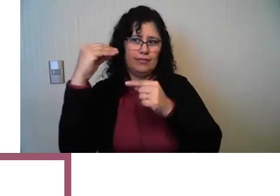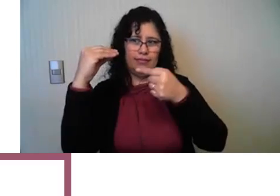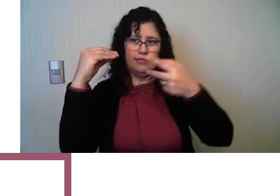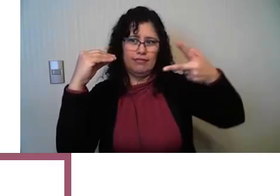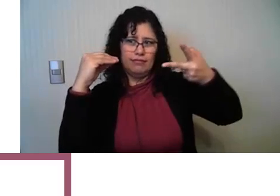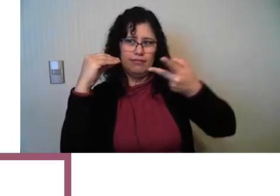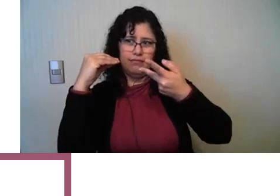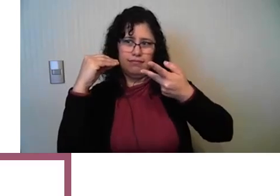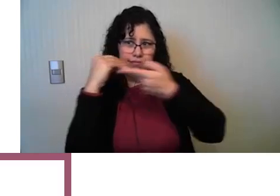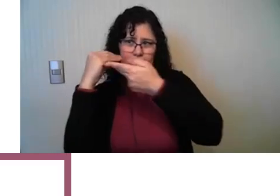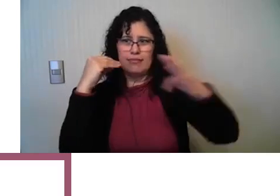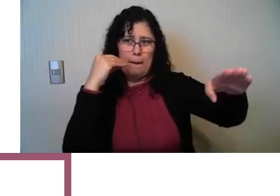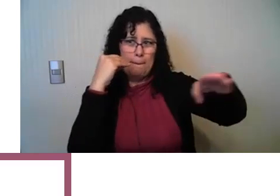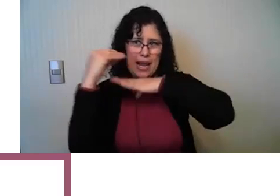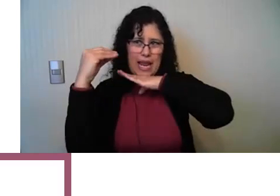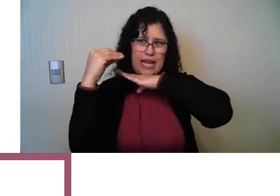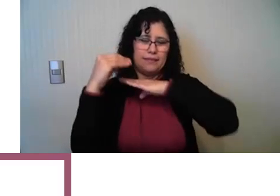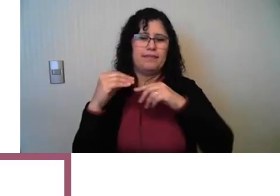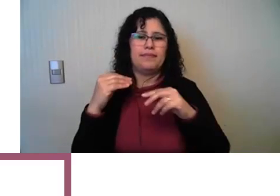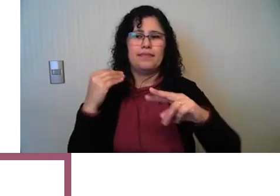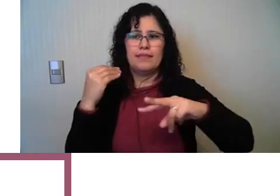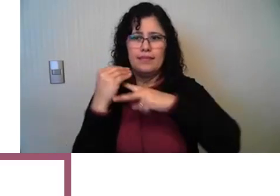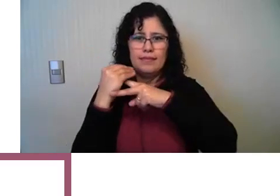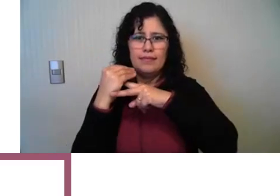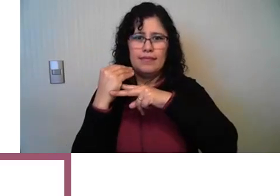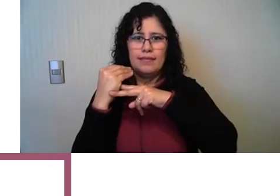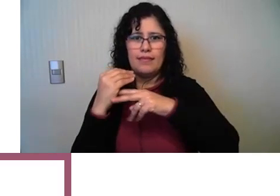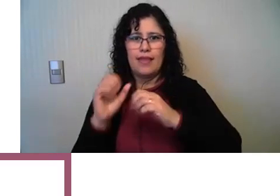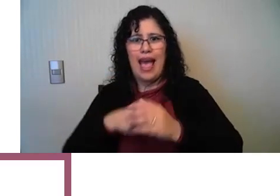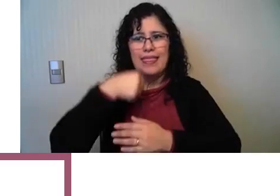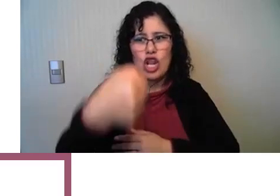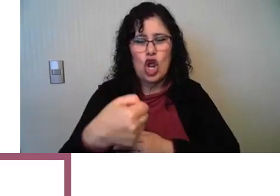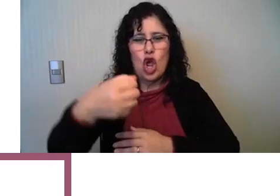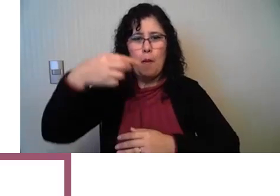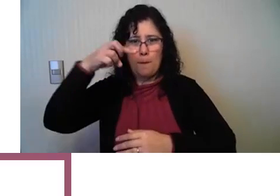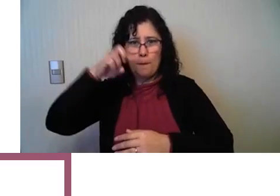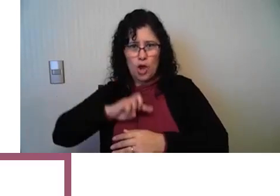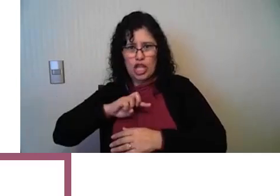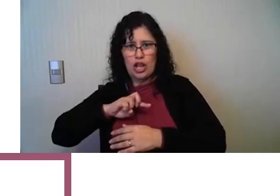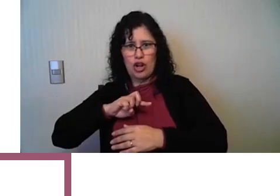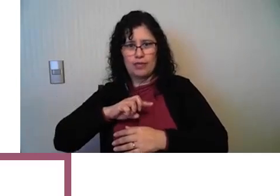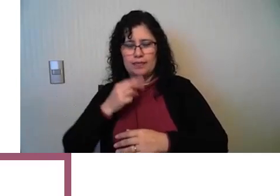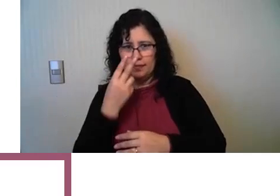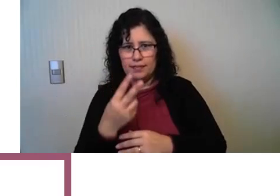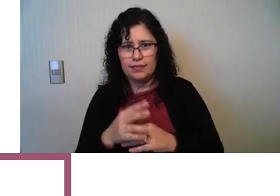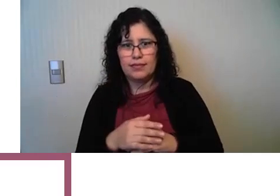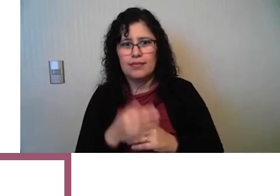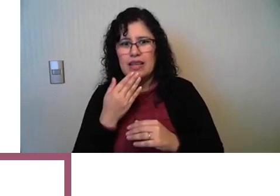el puente, esto es anterior, esto es posterior, encontramos los